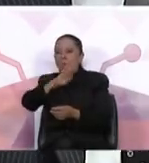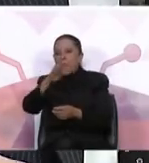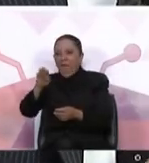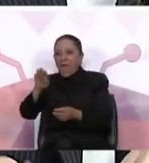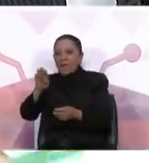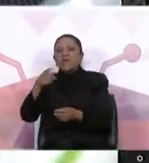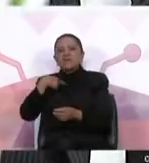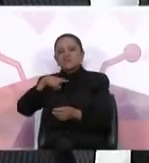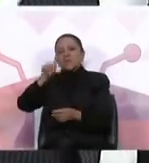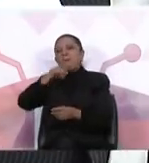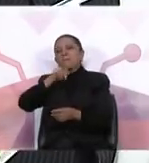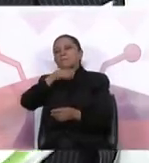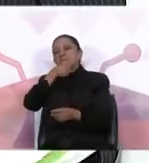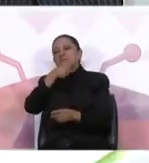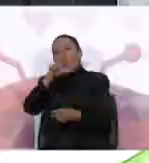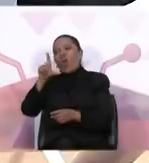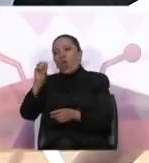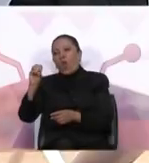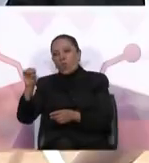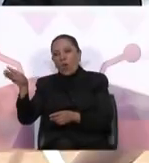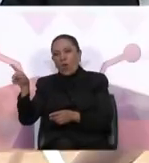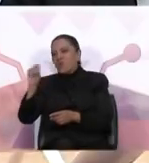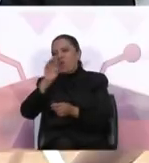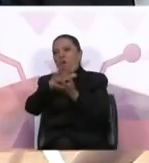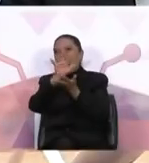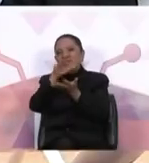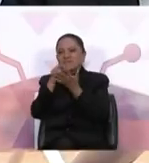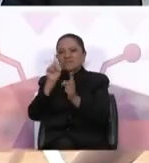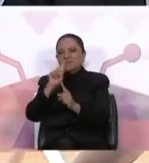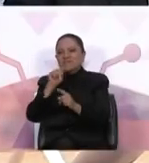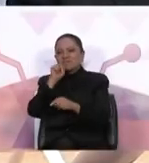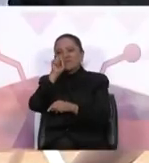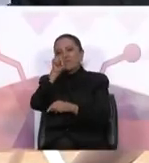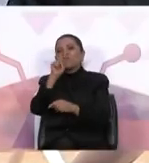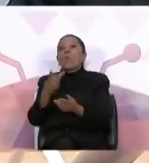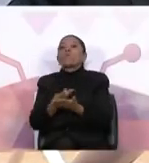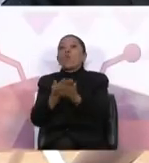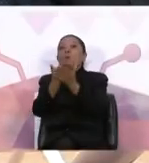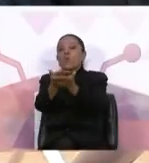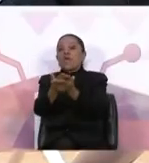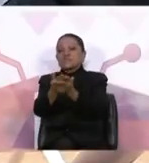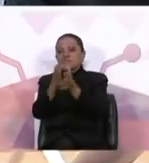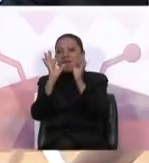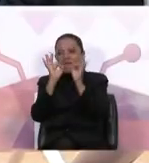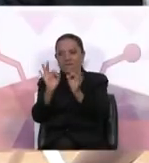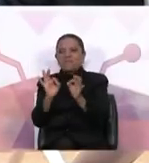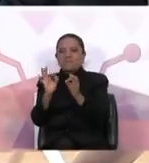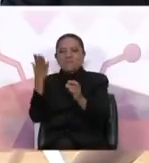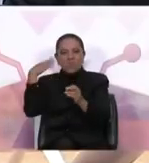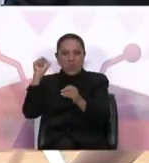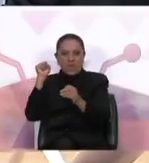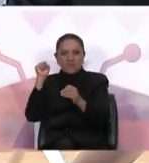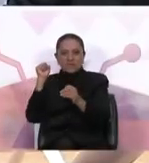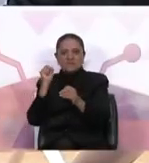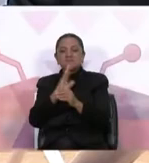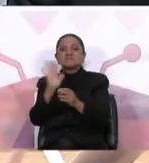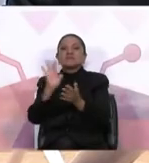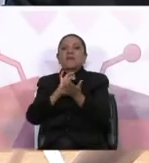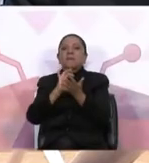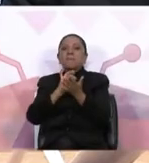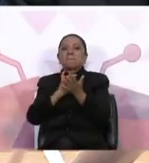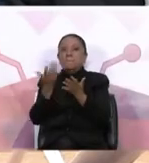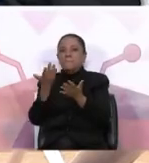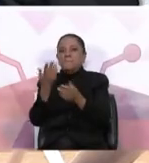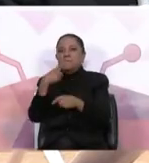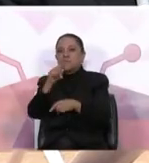paz y prosperidad gracias candidato bien y continuamos ahora para cerrar entonces ya esta ronda con el candidato víctor caballero del